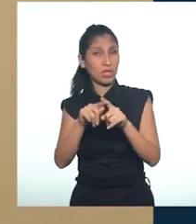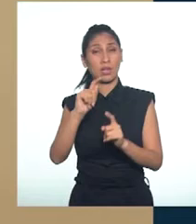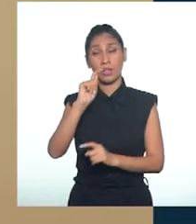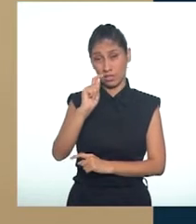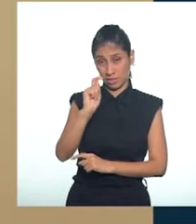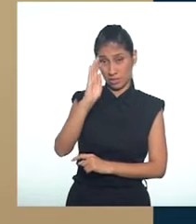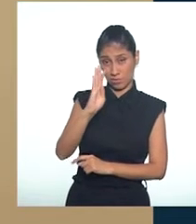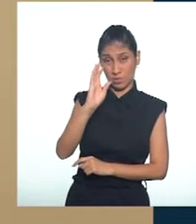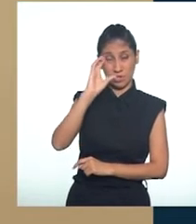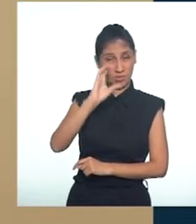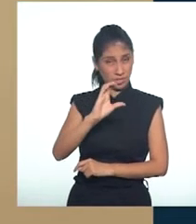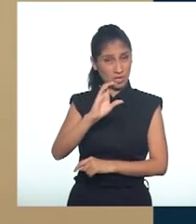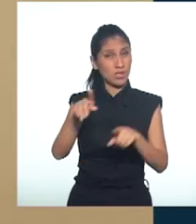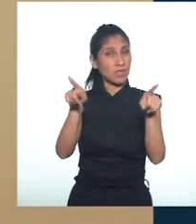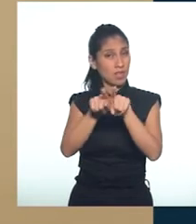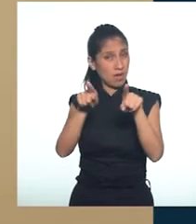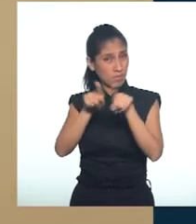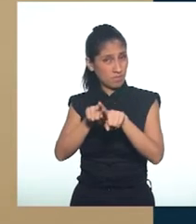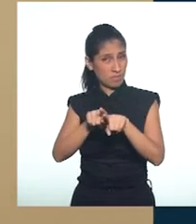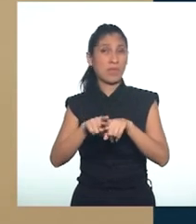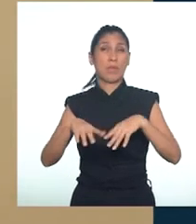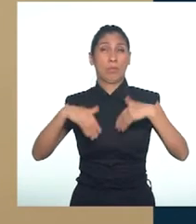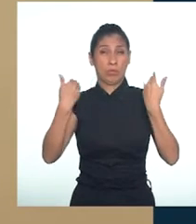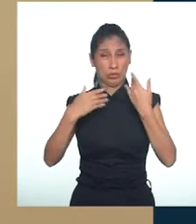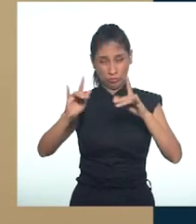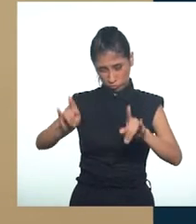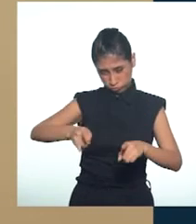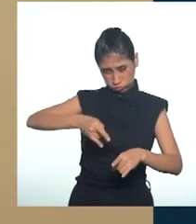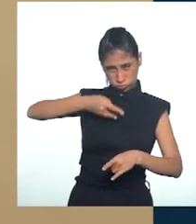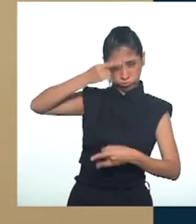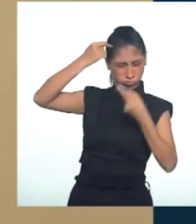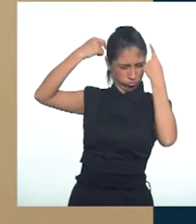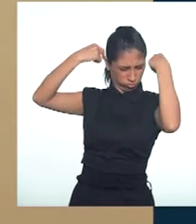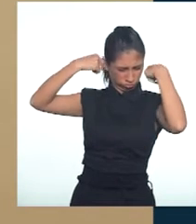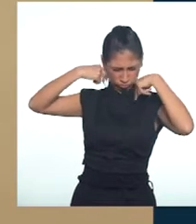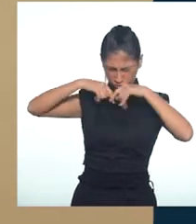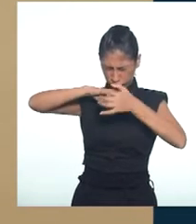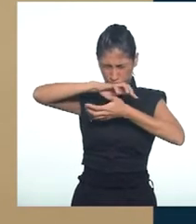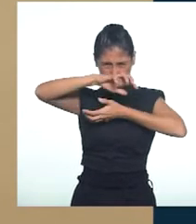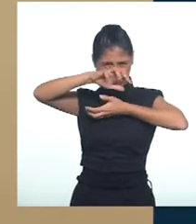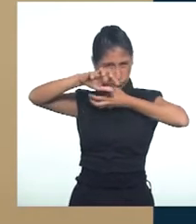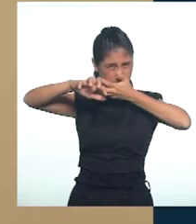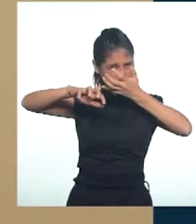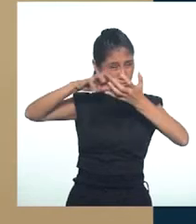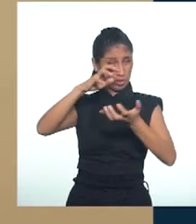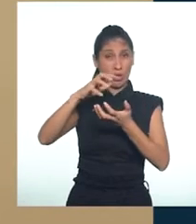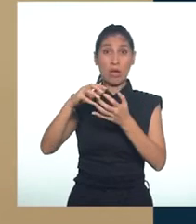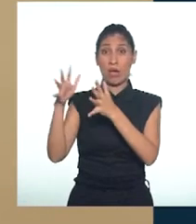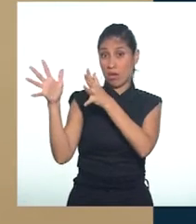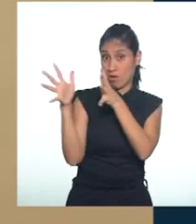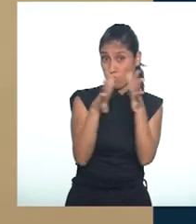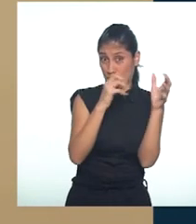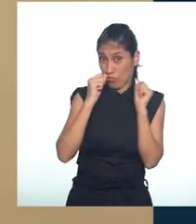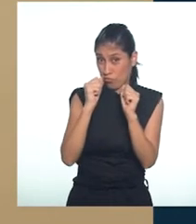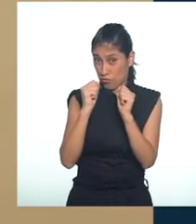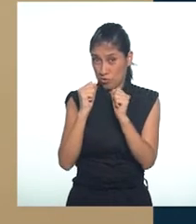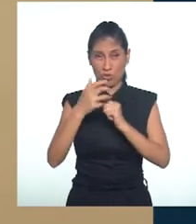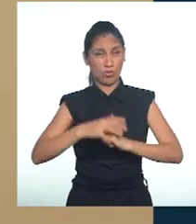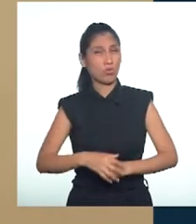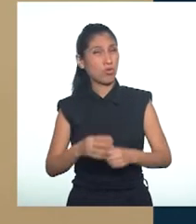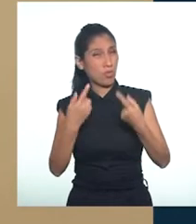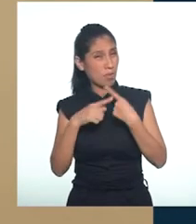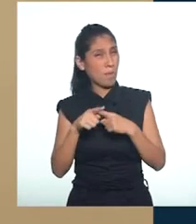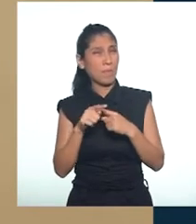bacteria Mycobacterium tuberculosis es muy resistente al frío, a la congelación y a la